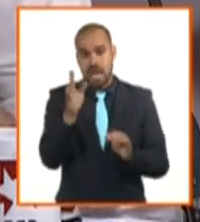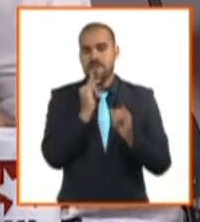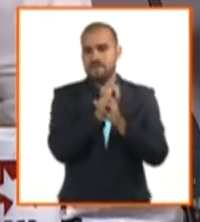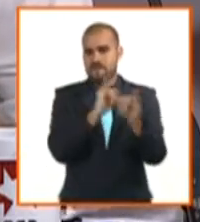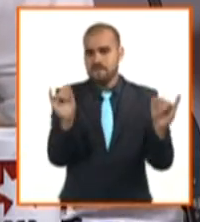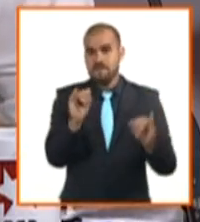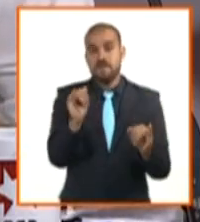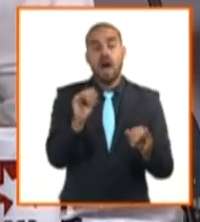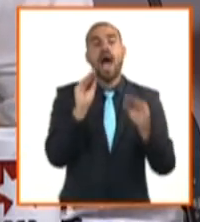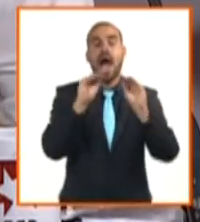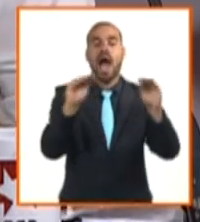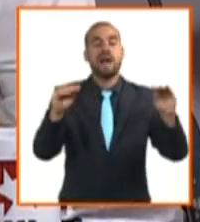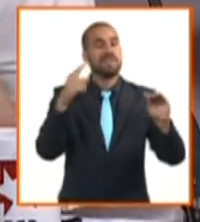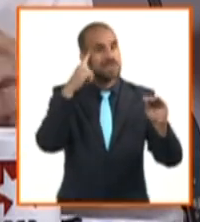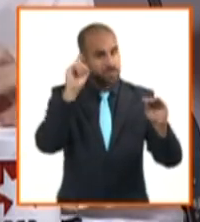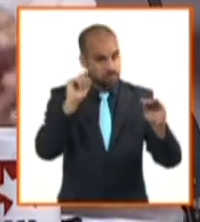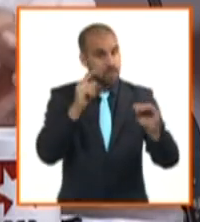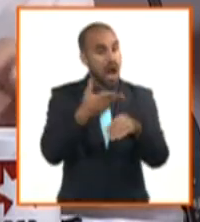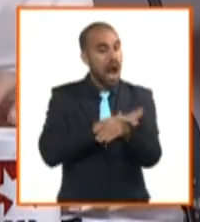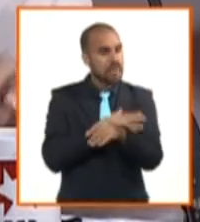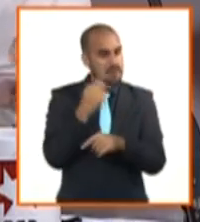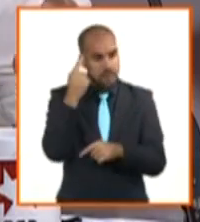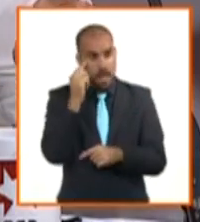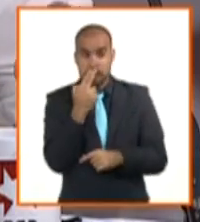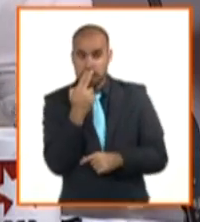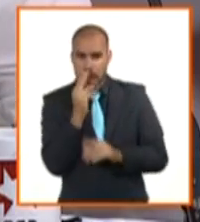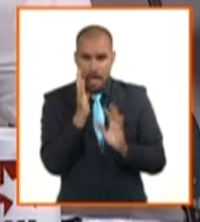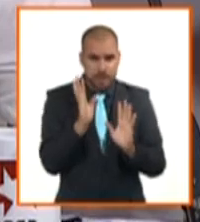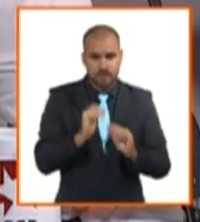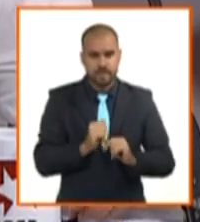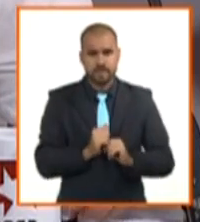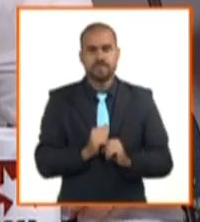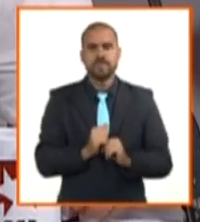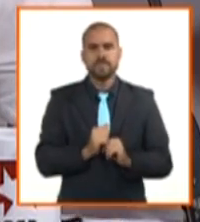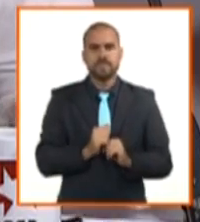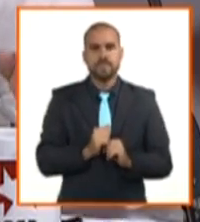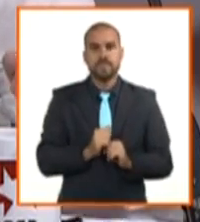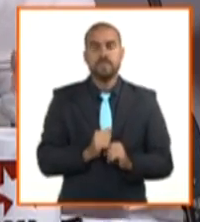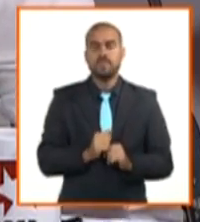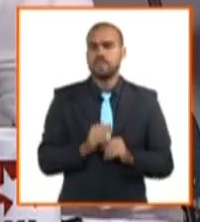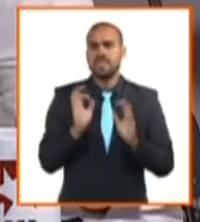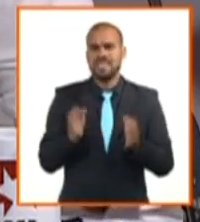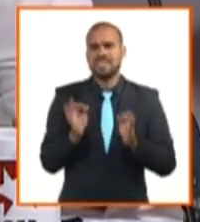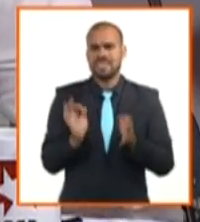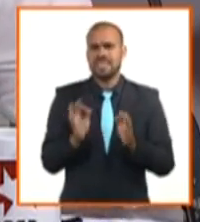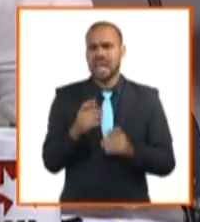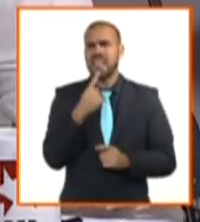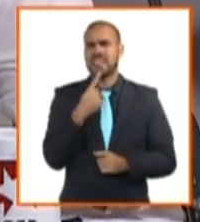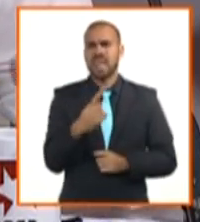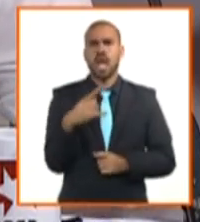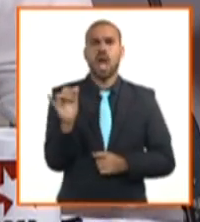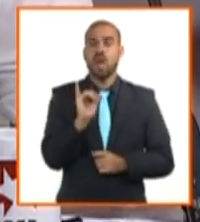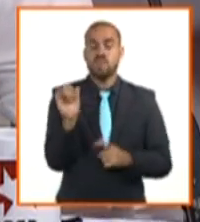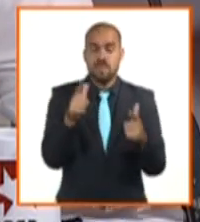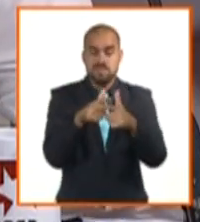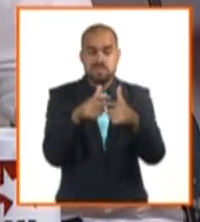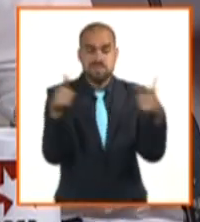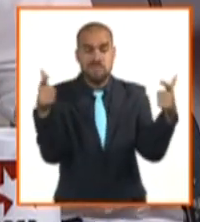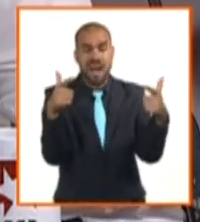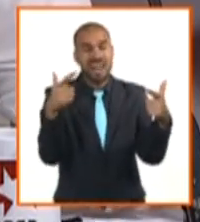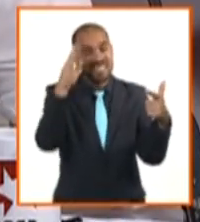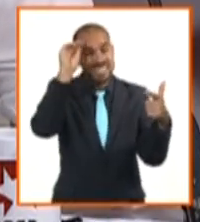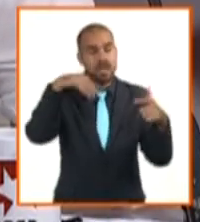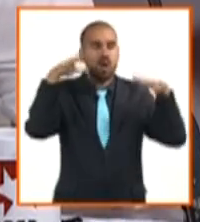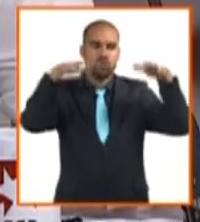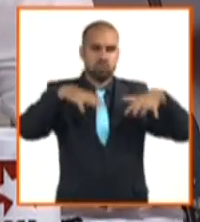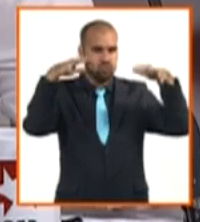temprana de manera continua y siempre se trataba igual que lo ha hecho aquí ahora el doctor rubiera de hacer mucho énfasis en el tema de las presiones tras